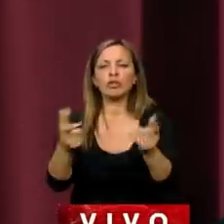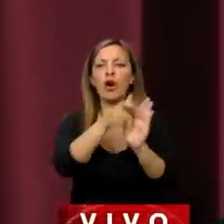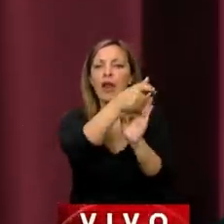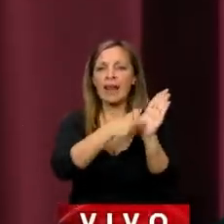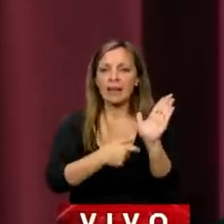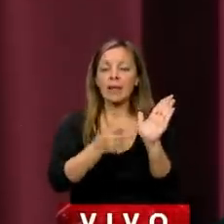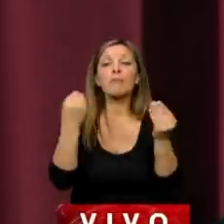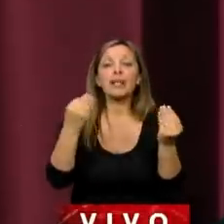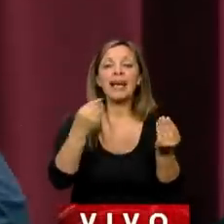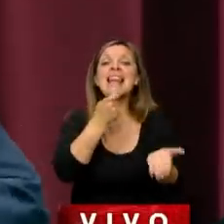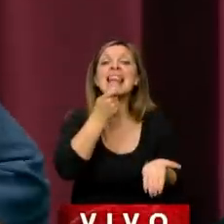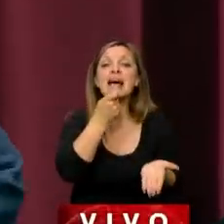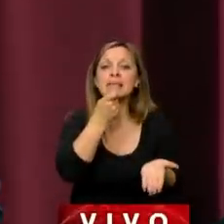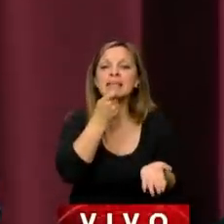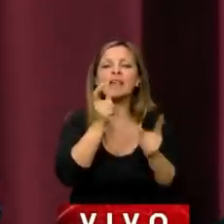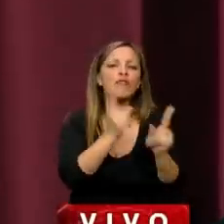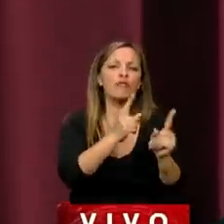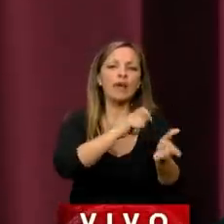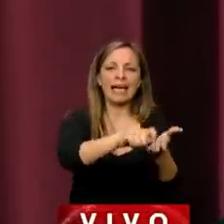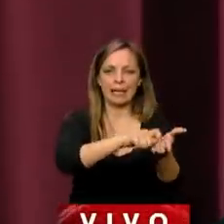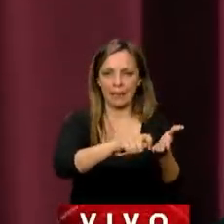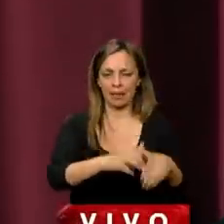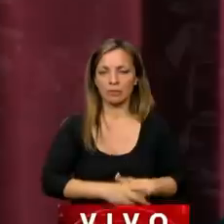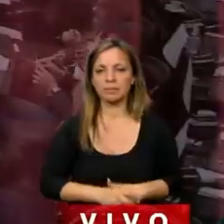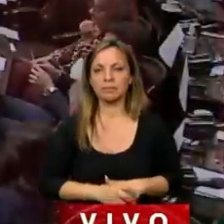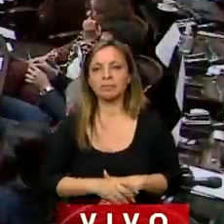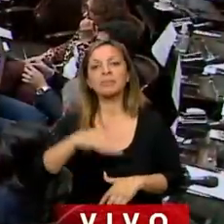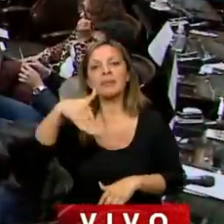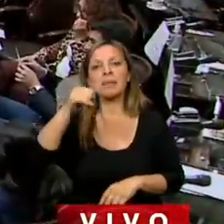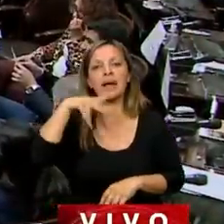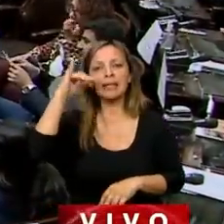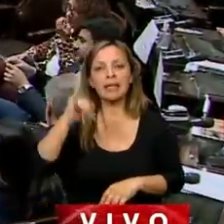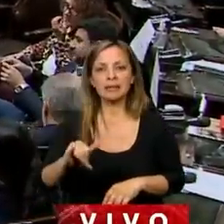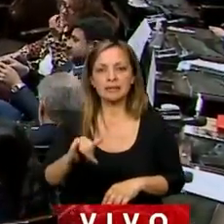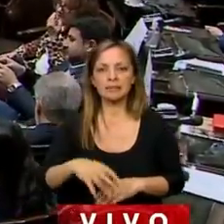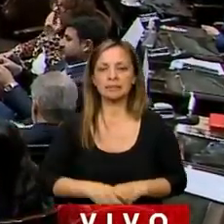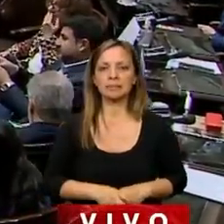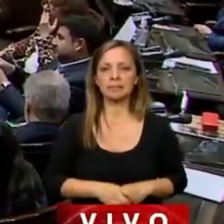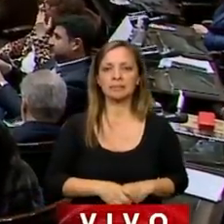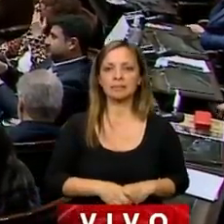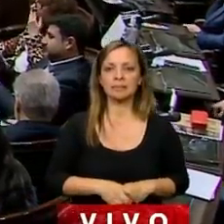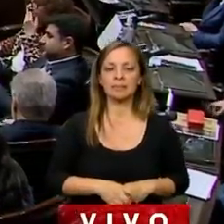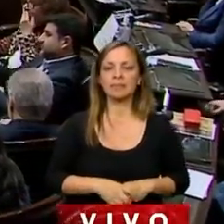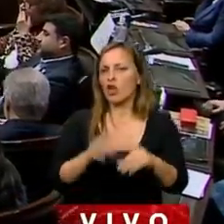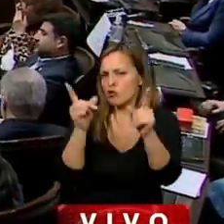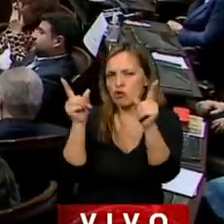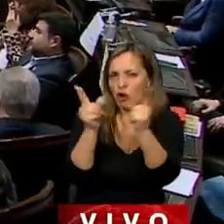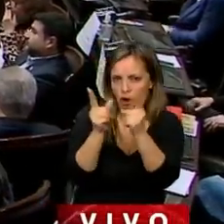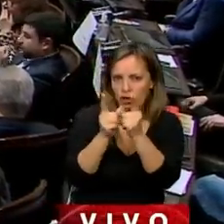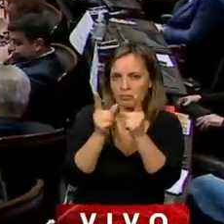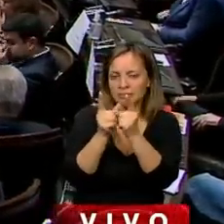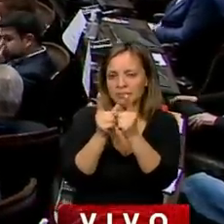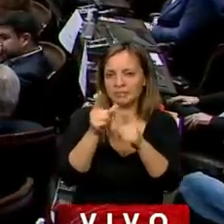lápices siguen escribiendo. En uso de la palabra, el diputado Germán Martínez. No, muy cortito,